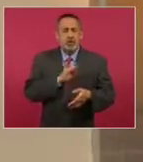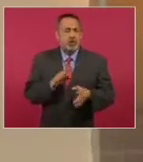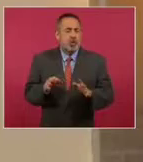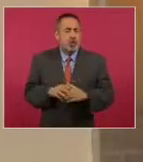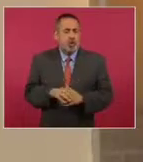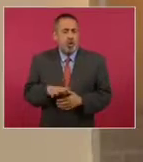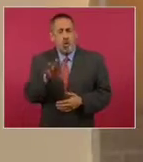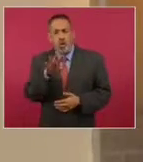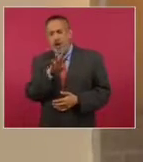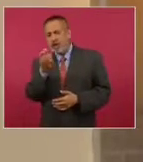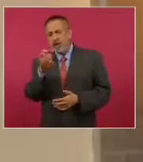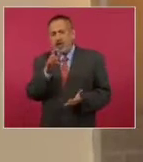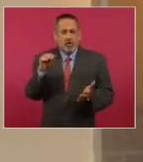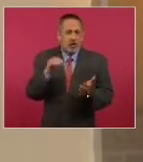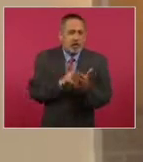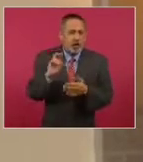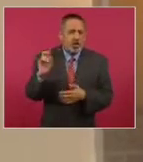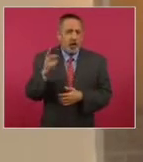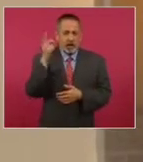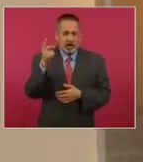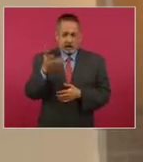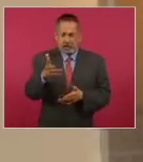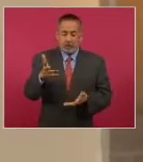de $400,000.